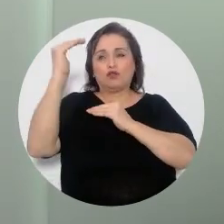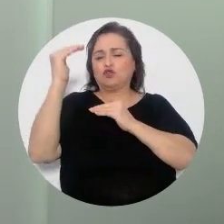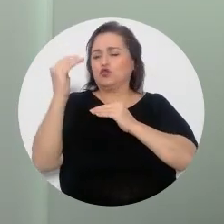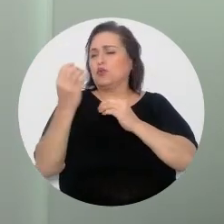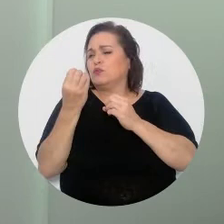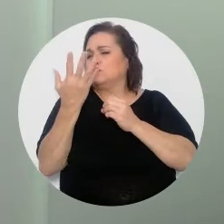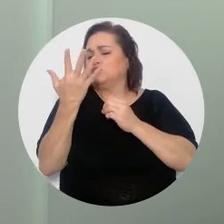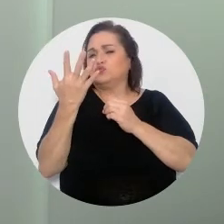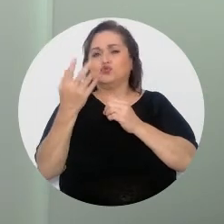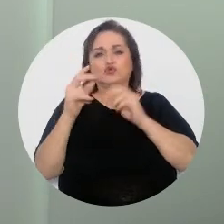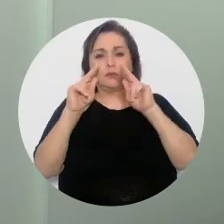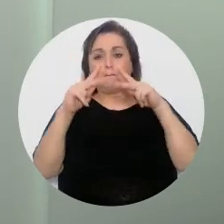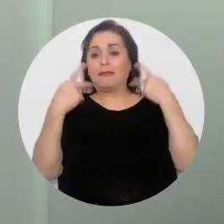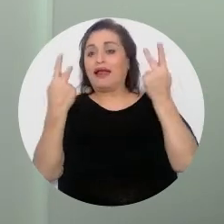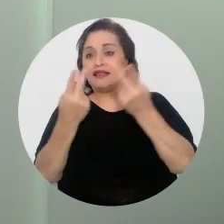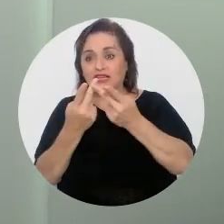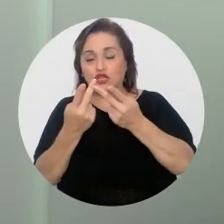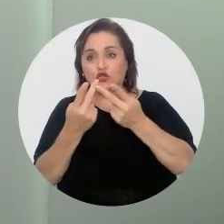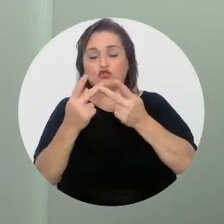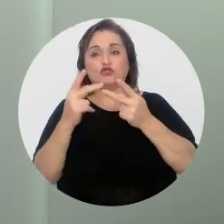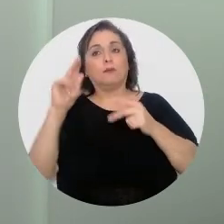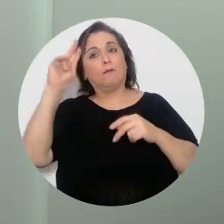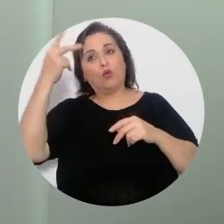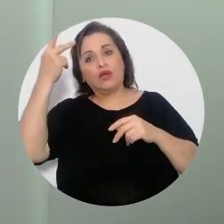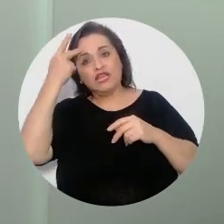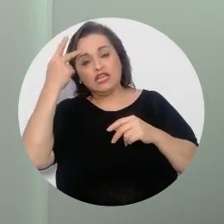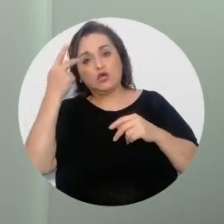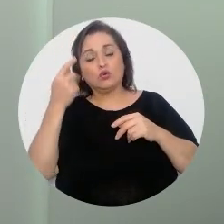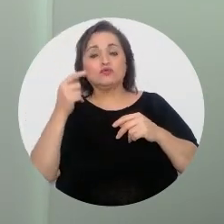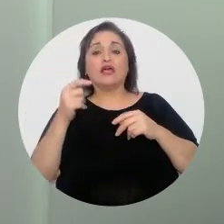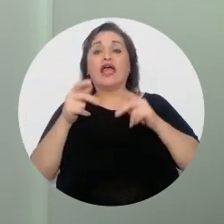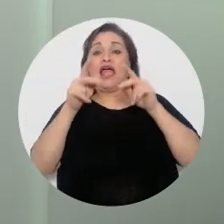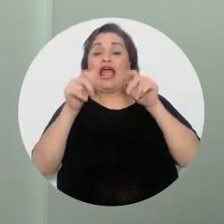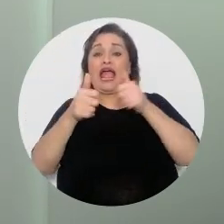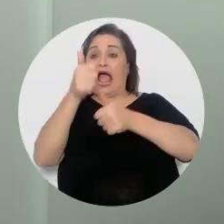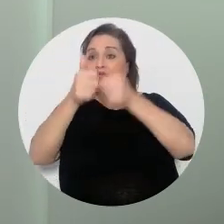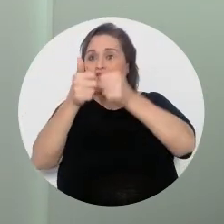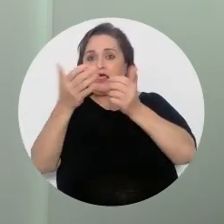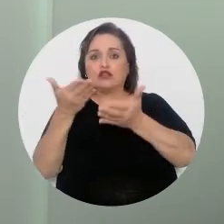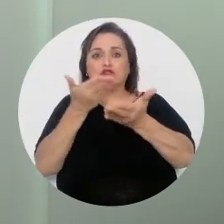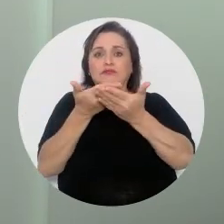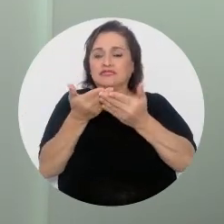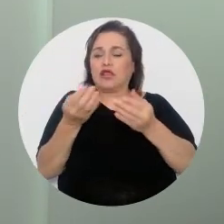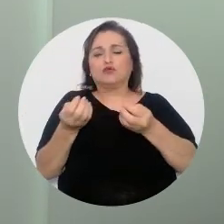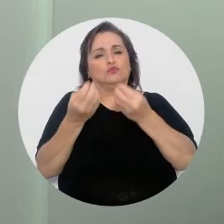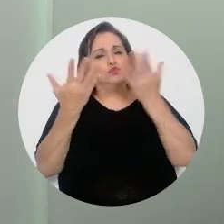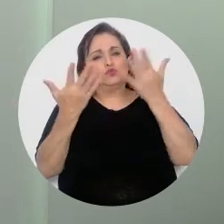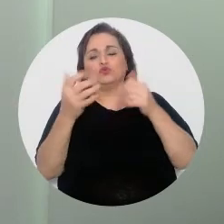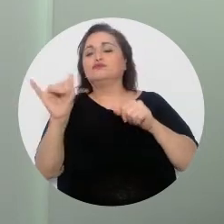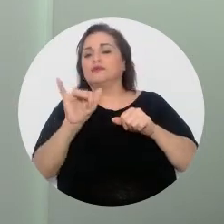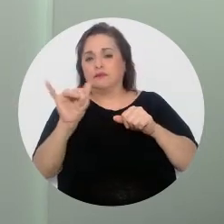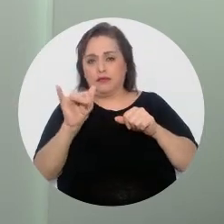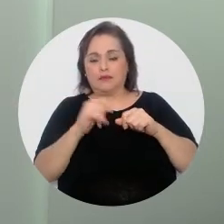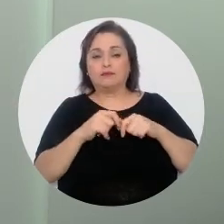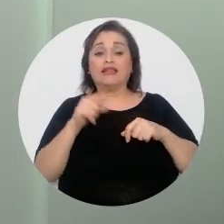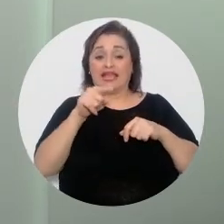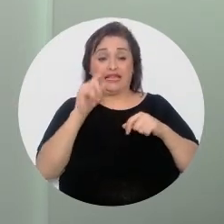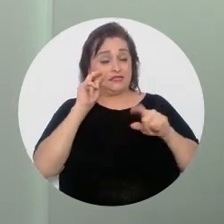aumentó significativamente la cantidad de partidos políticos y candidaturas presentadas por estos.